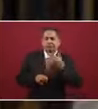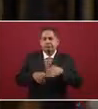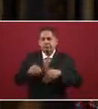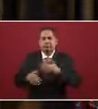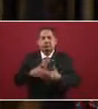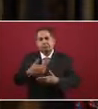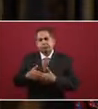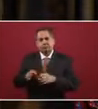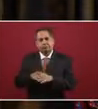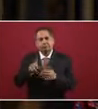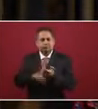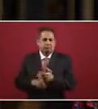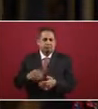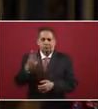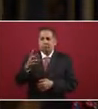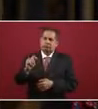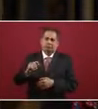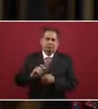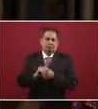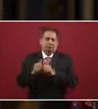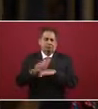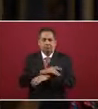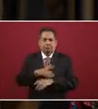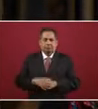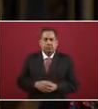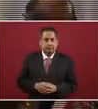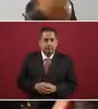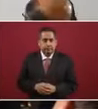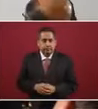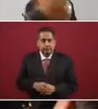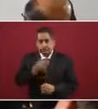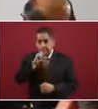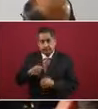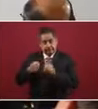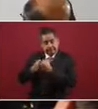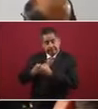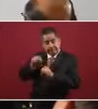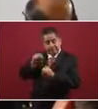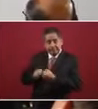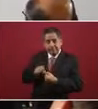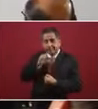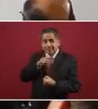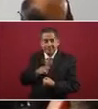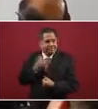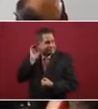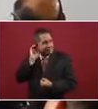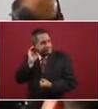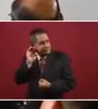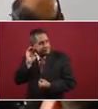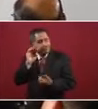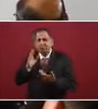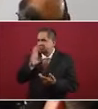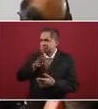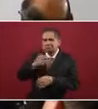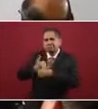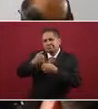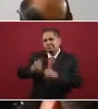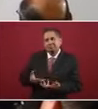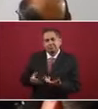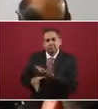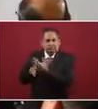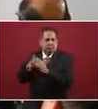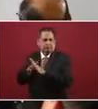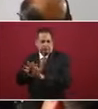de usted, el trabajo de este nuevo régimen. Por otro lado, en la frontera sur también pues se crea mayor inseguridad derivada de los migrantes,